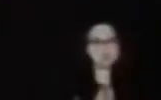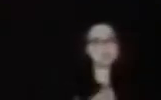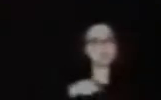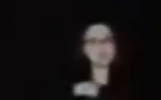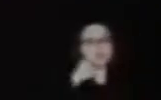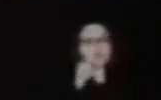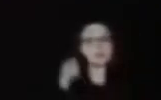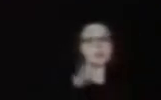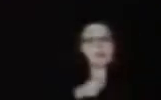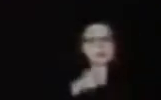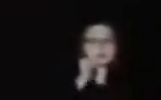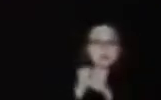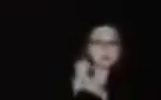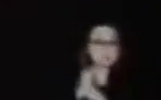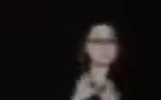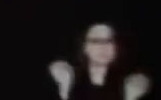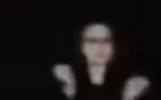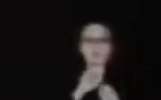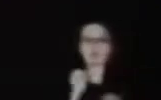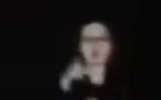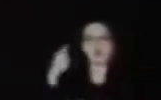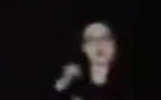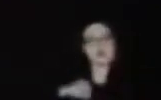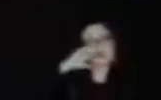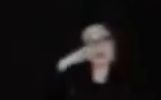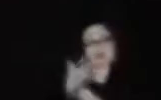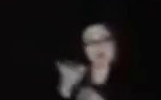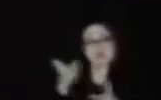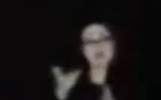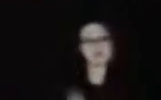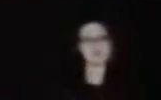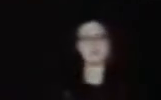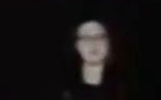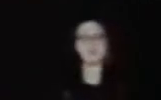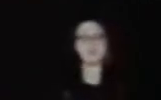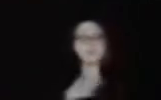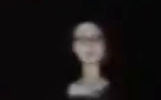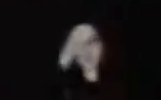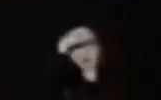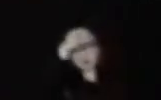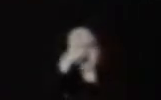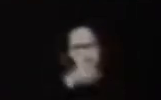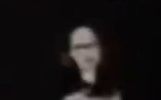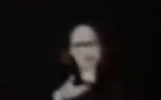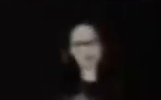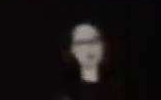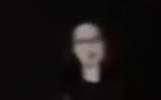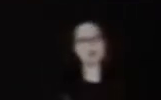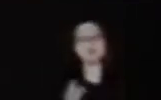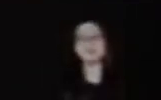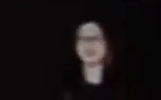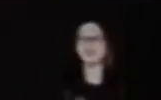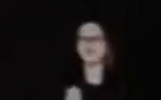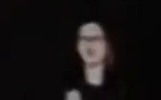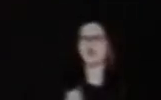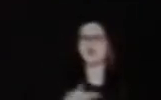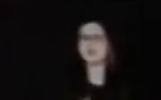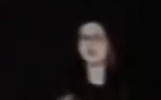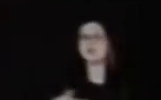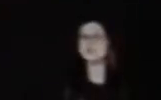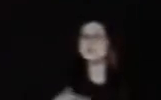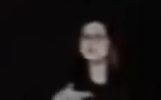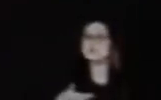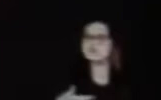vista, en las actuales circunstancias es más severa y